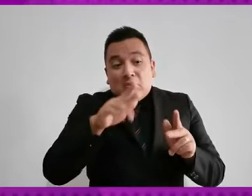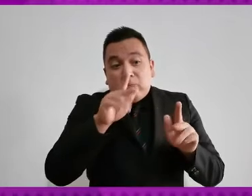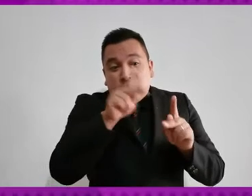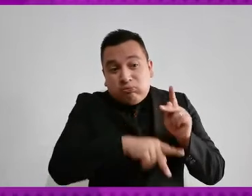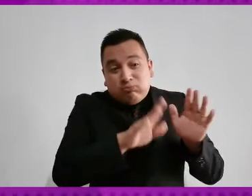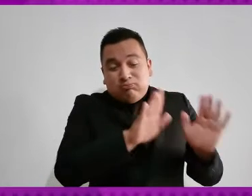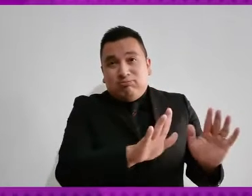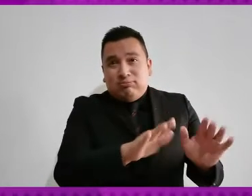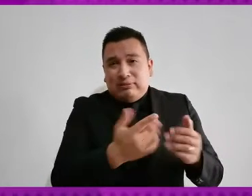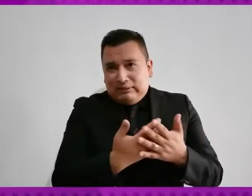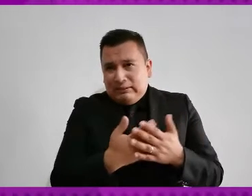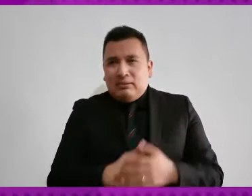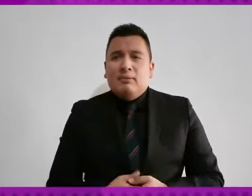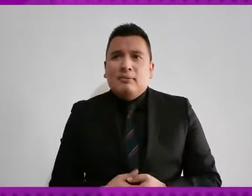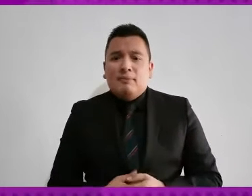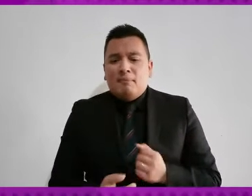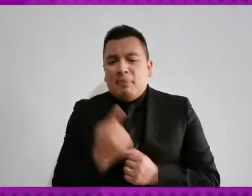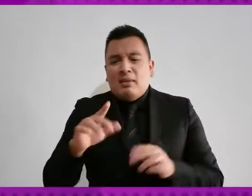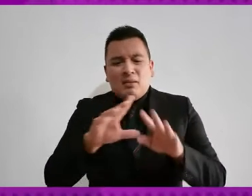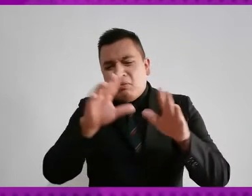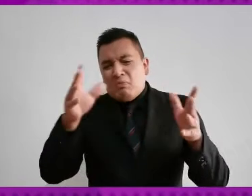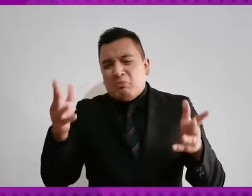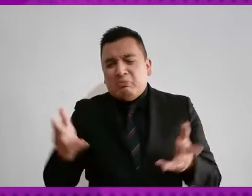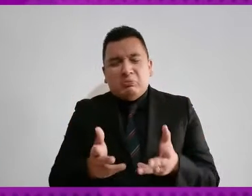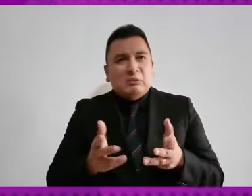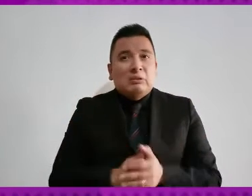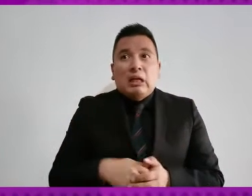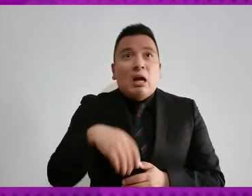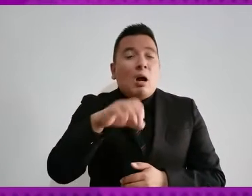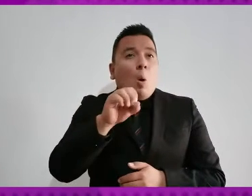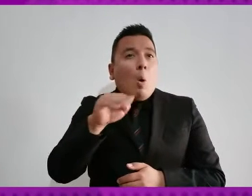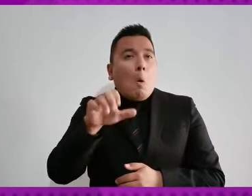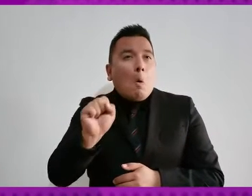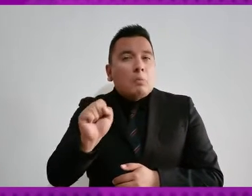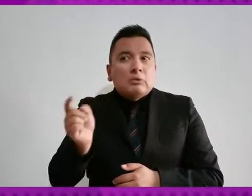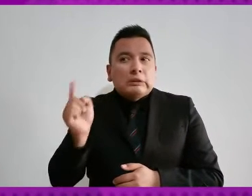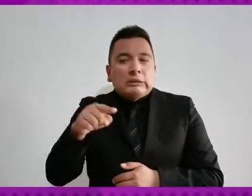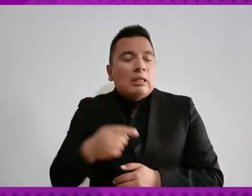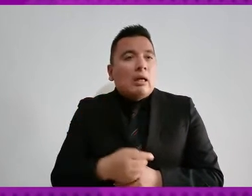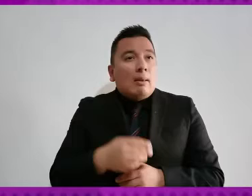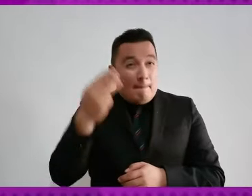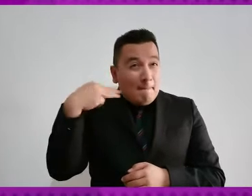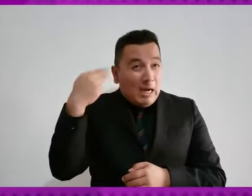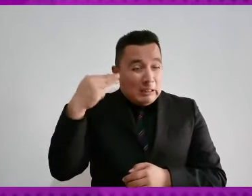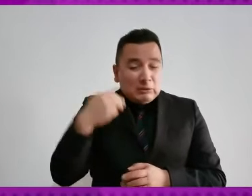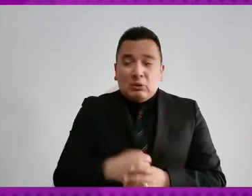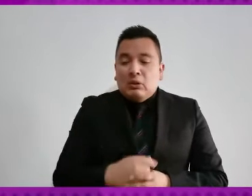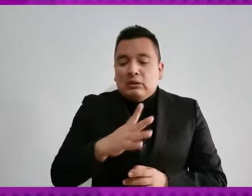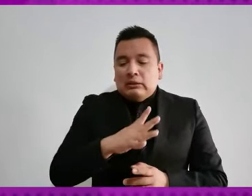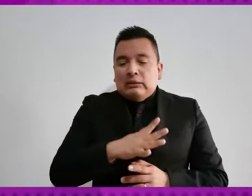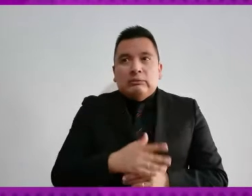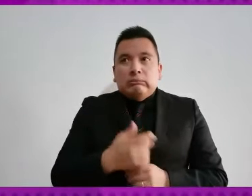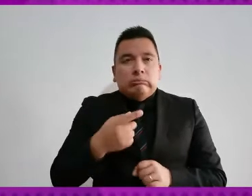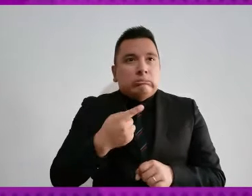producto de que en su momento a nivel mundial, la Organización Mundial de la Salud en marzo determinó una pandemia, el